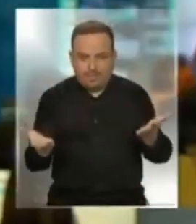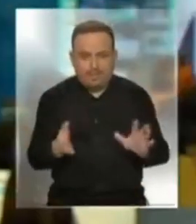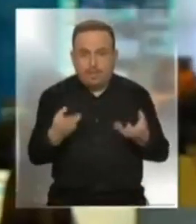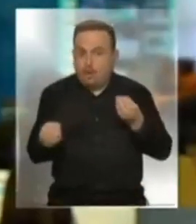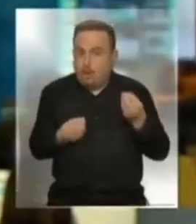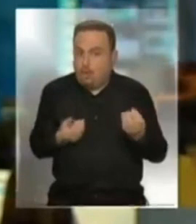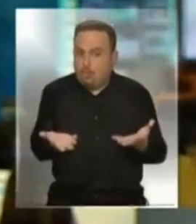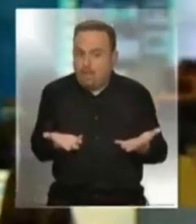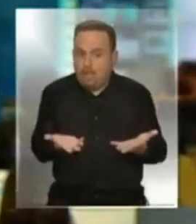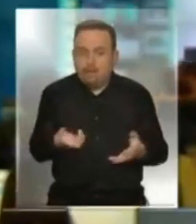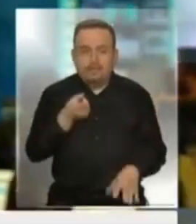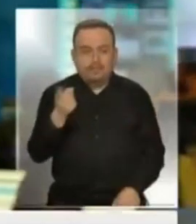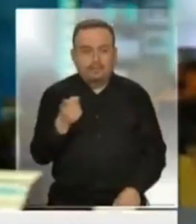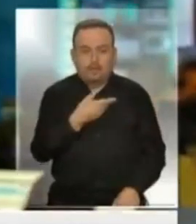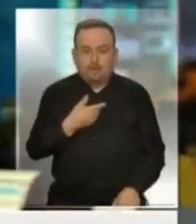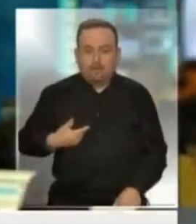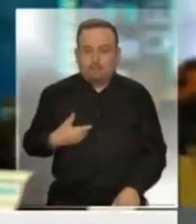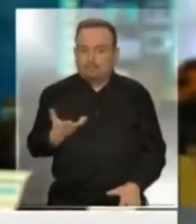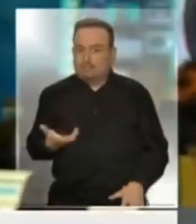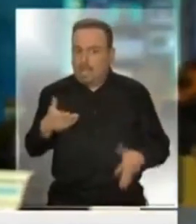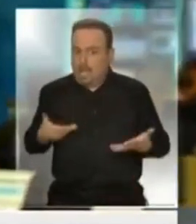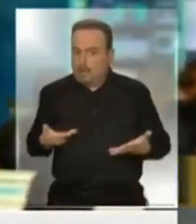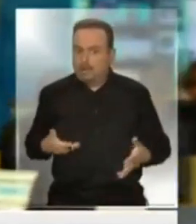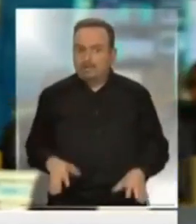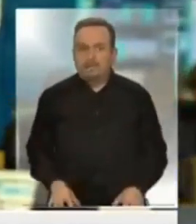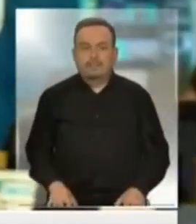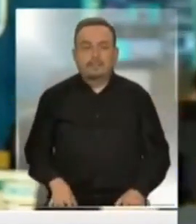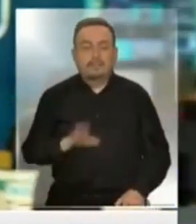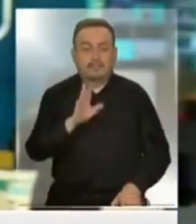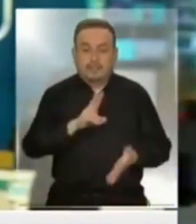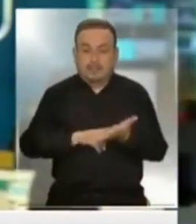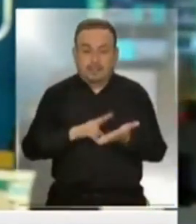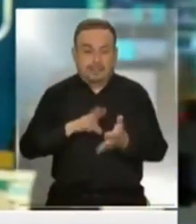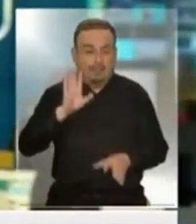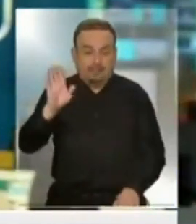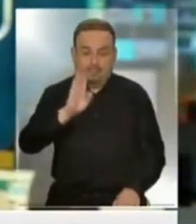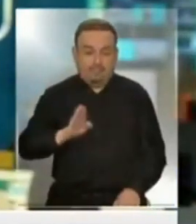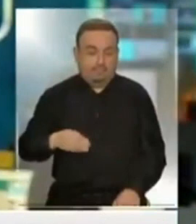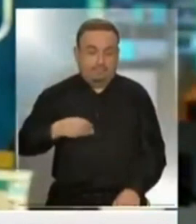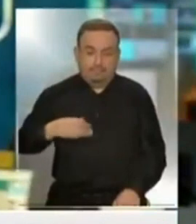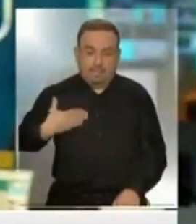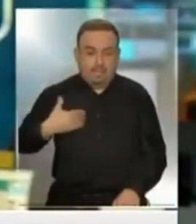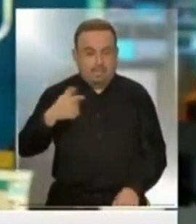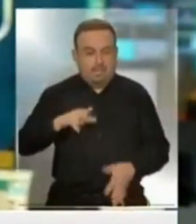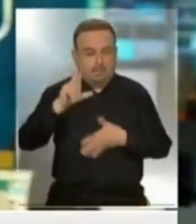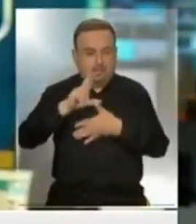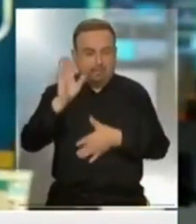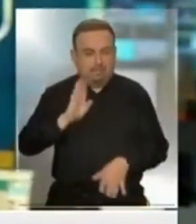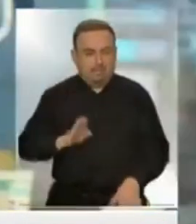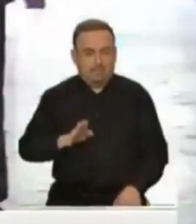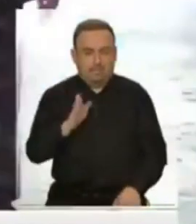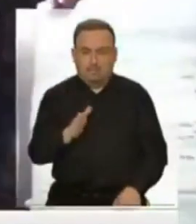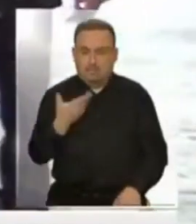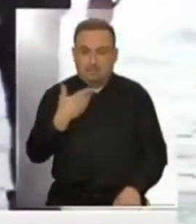como prepublicada, y se llama Brasil COVID, y entre paréntesis, entre comillas, dice ¿y qué? O sea, ese es el título de